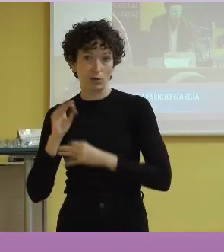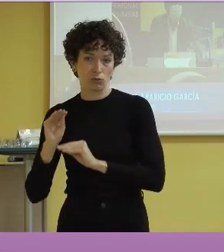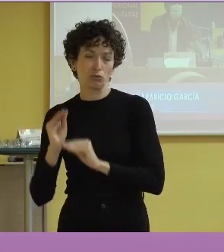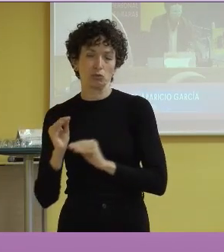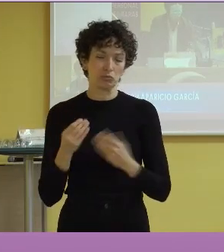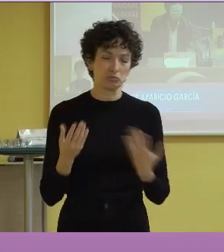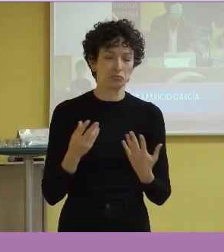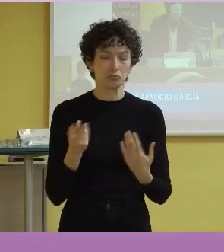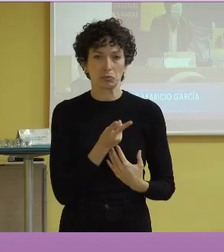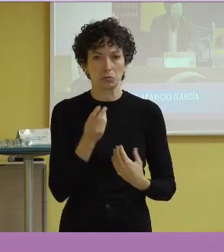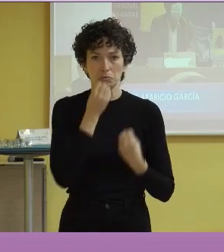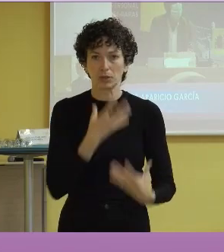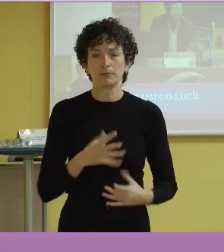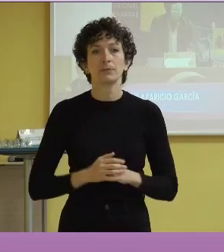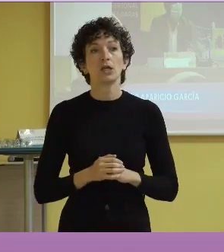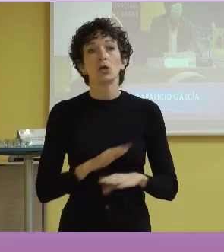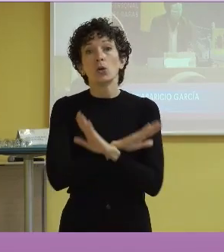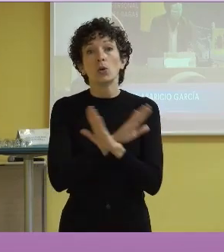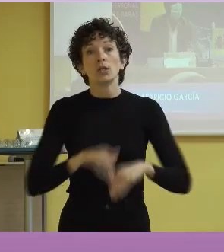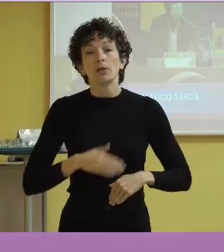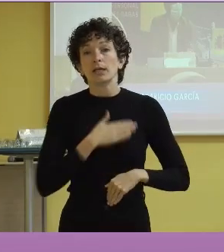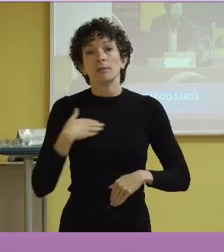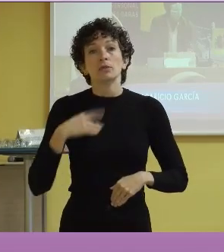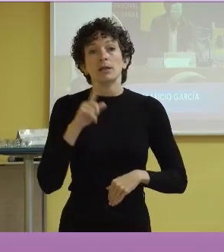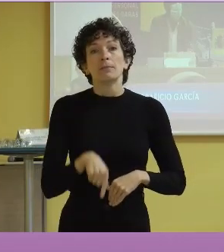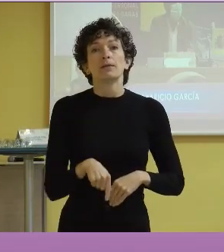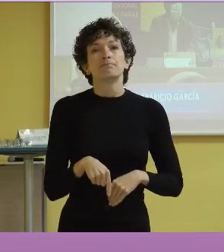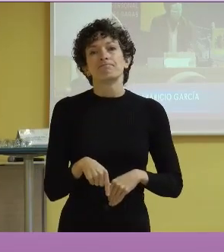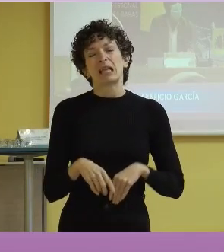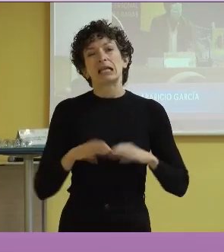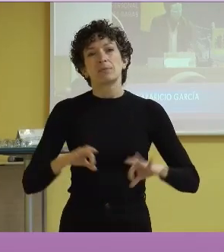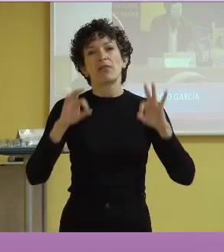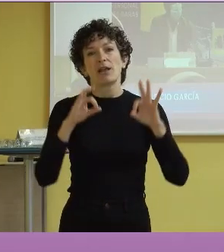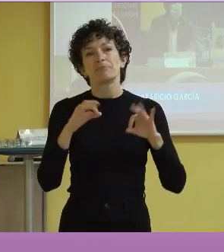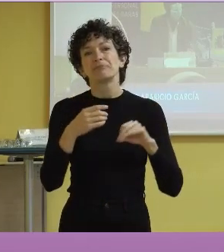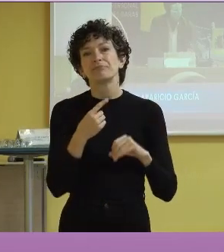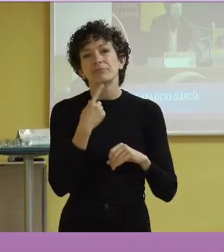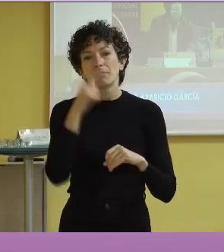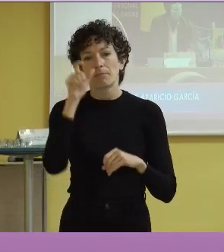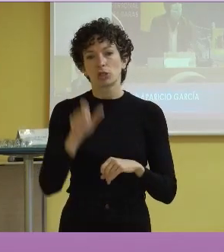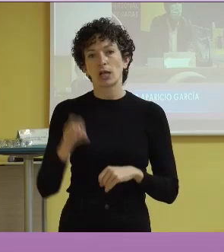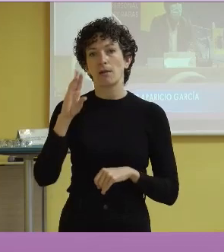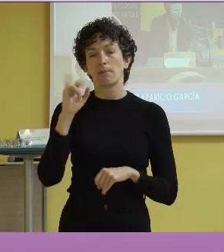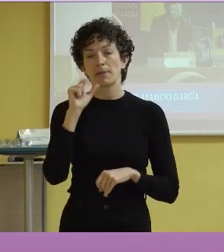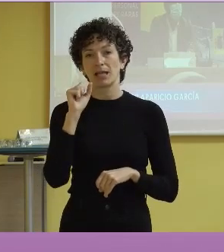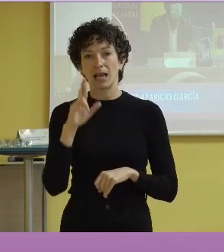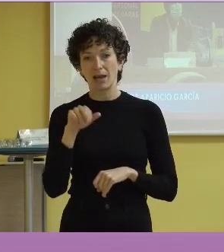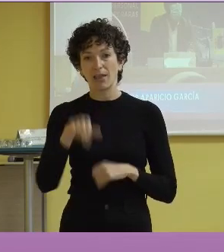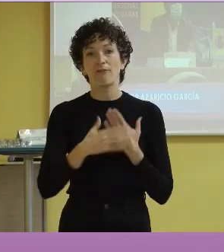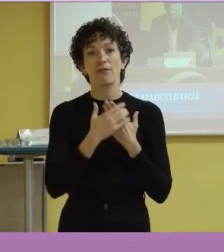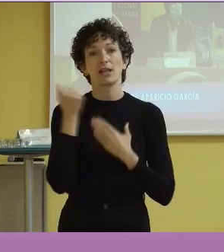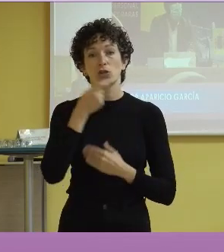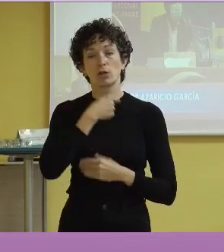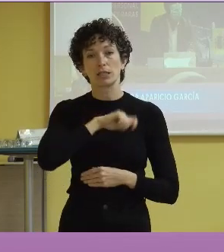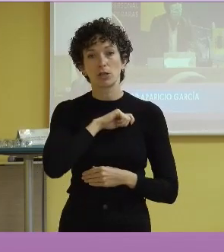pues queríamos hacer una mención especial a Pilar Martín, de FEDAES, de la Federación Española